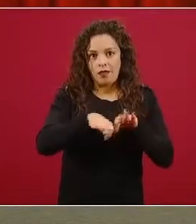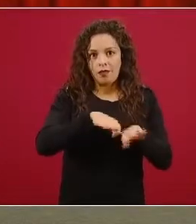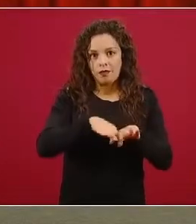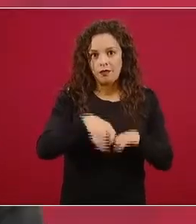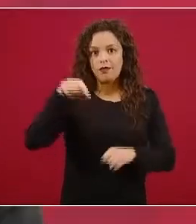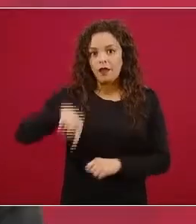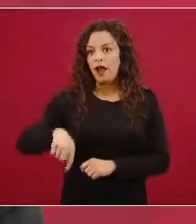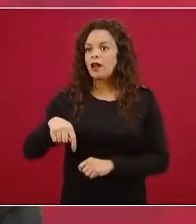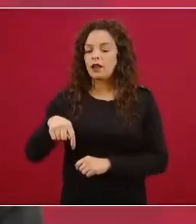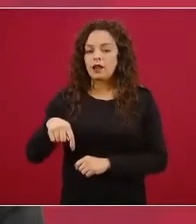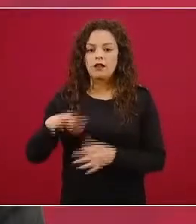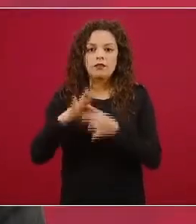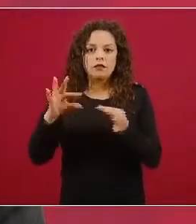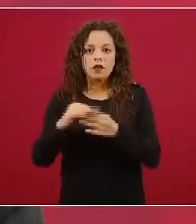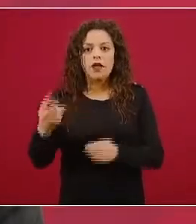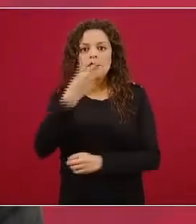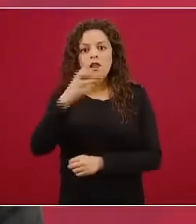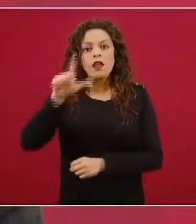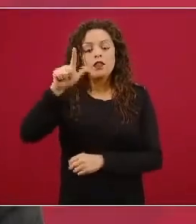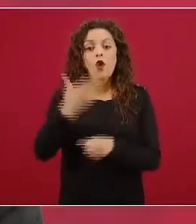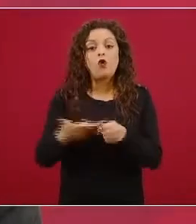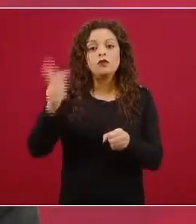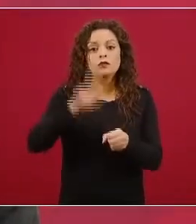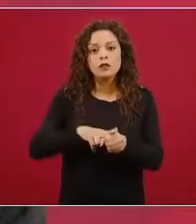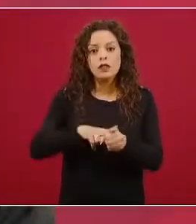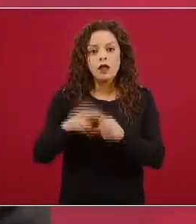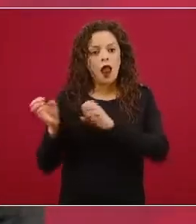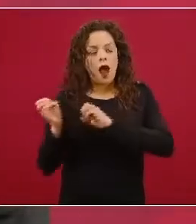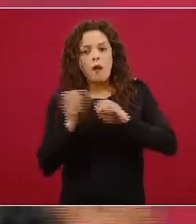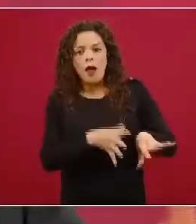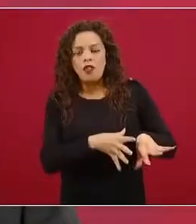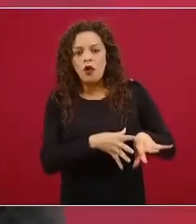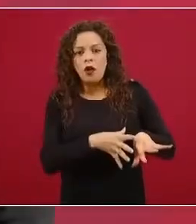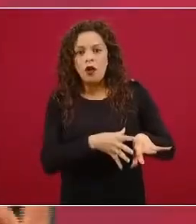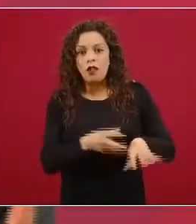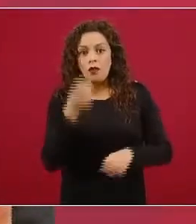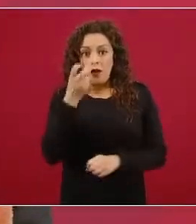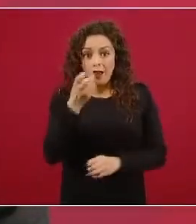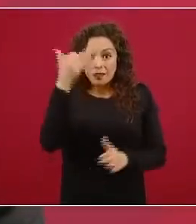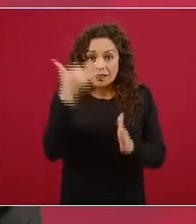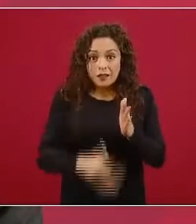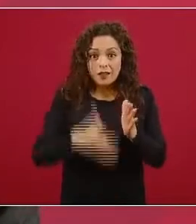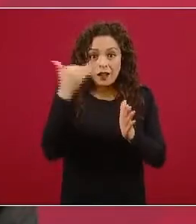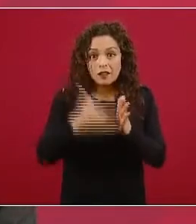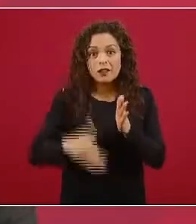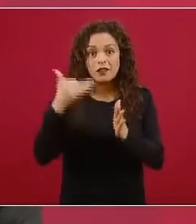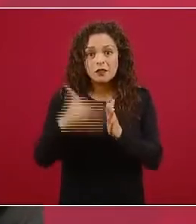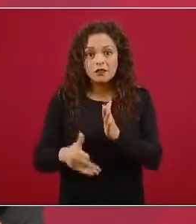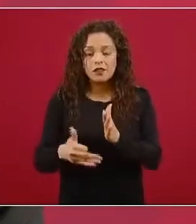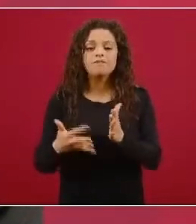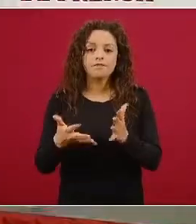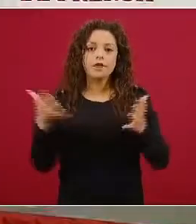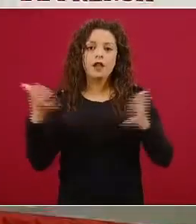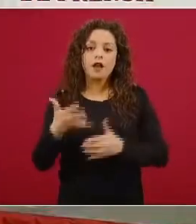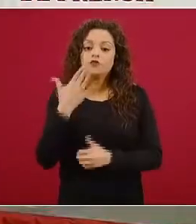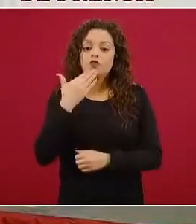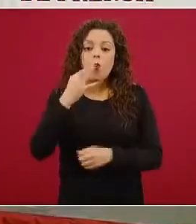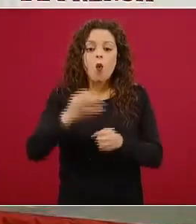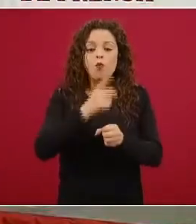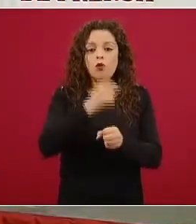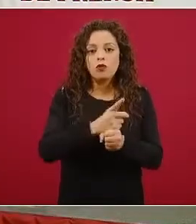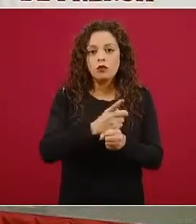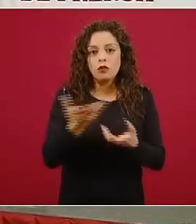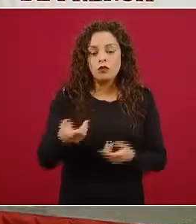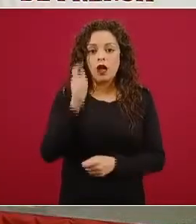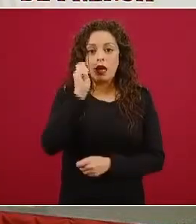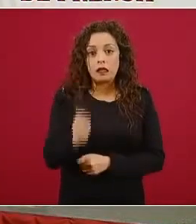los 317 hospitales abandonados y de cómo esa carencia hizo que se perdiera la oportunidad, al menos